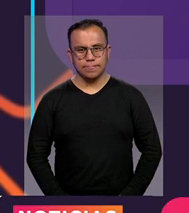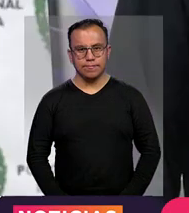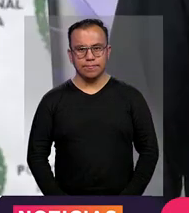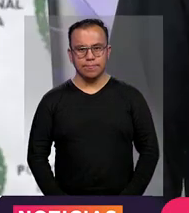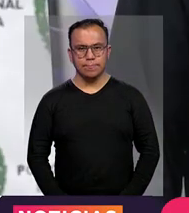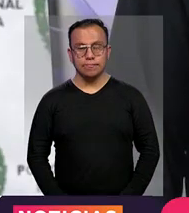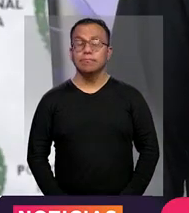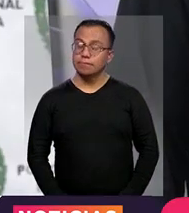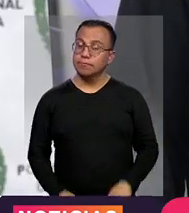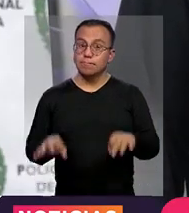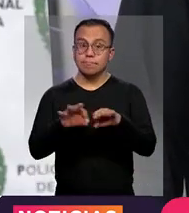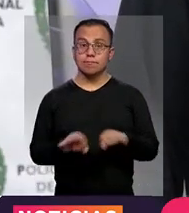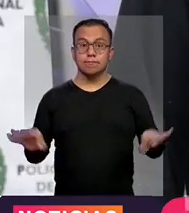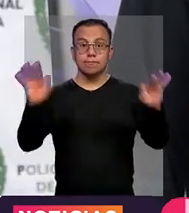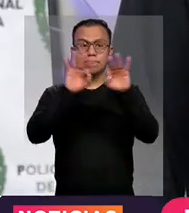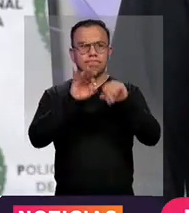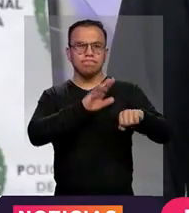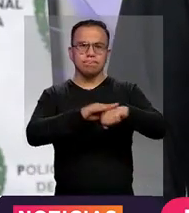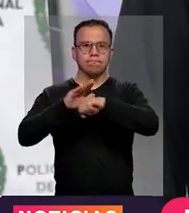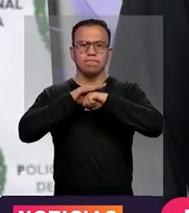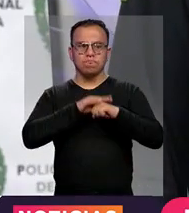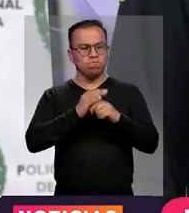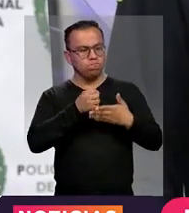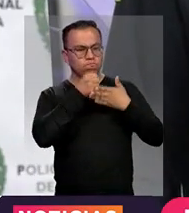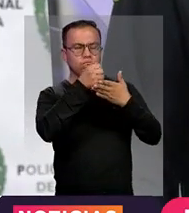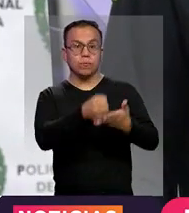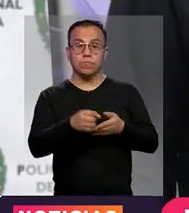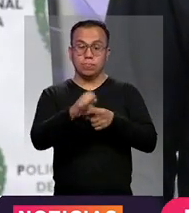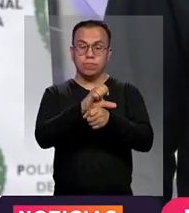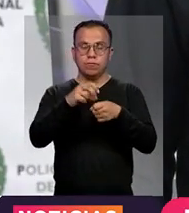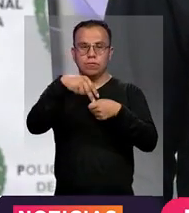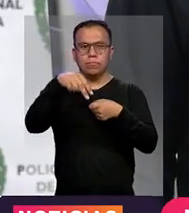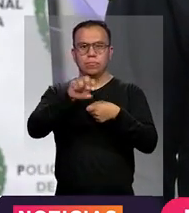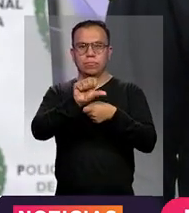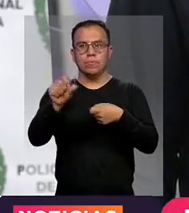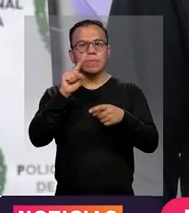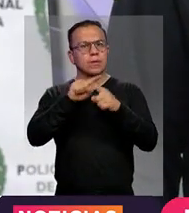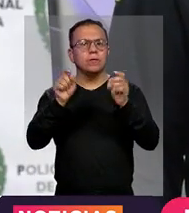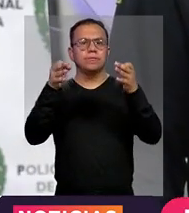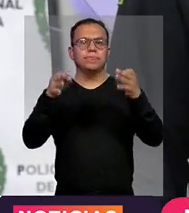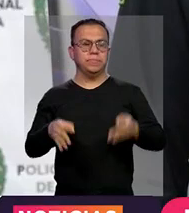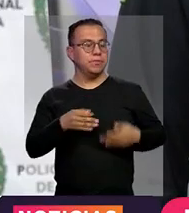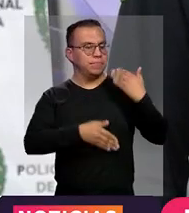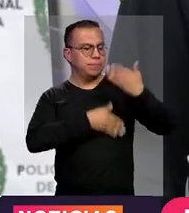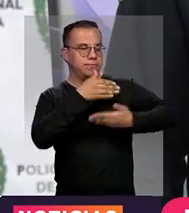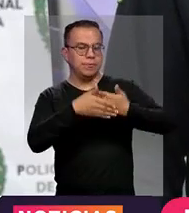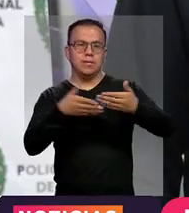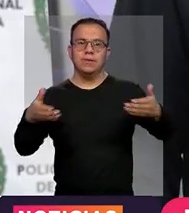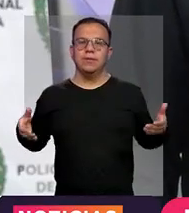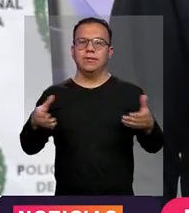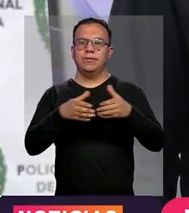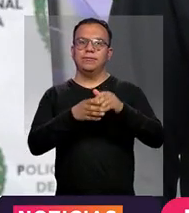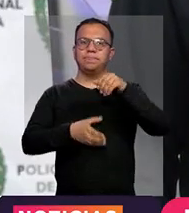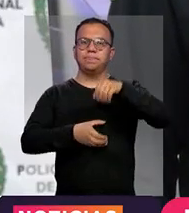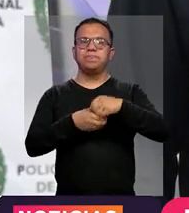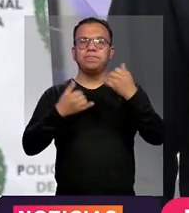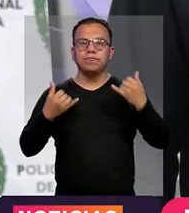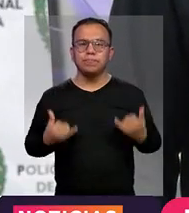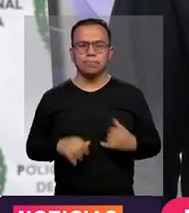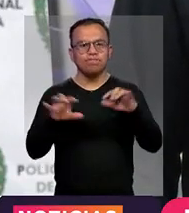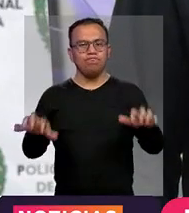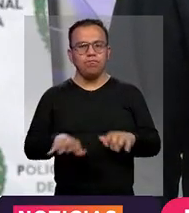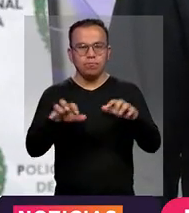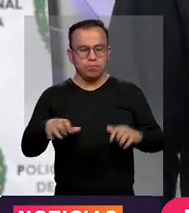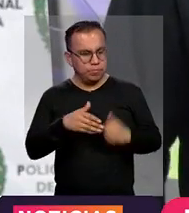305-768-2018. Lo más importante, la solidaridad ciudadana y que erradiquemos totalmente estas